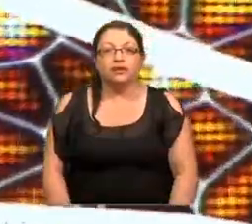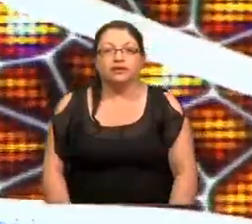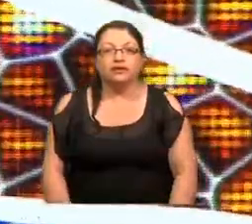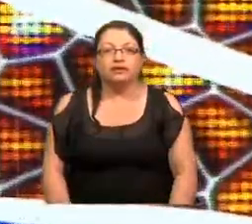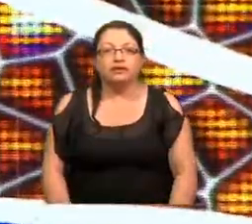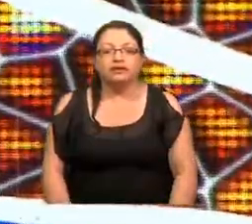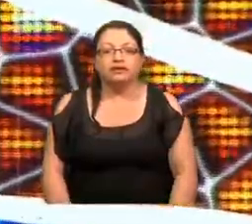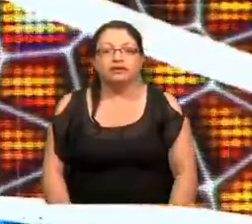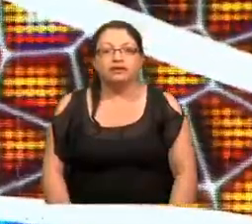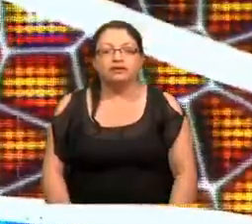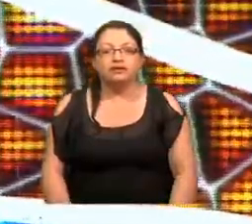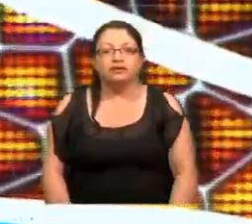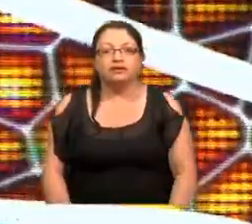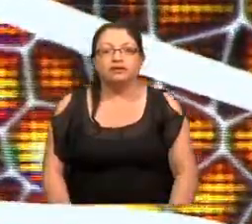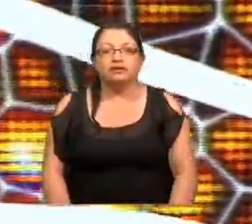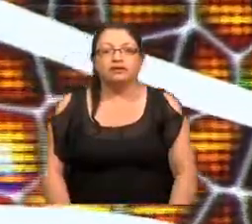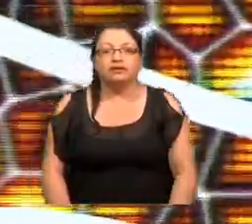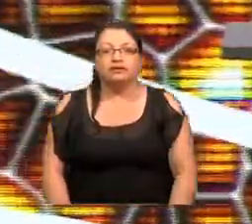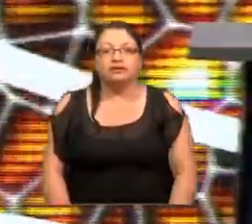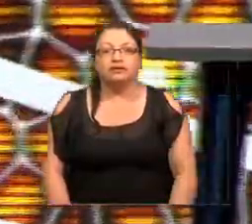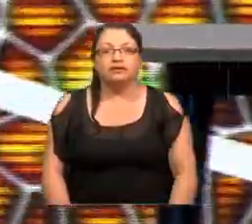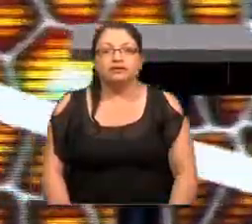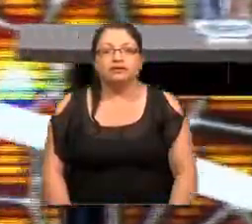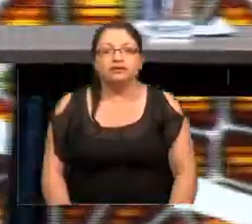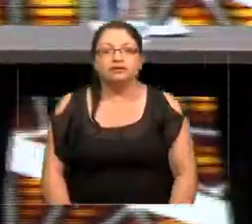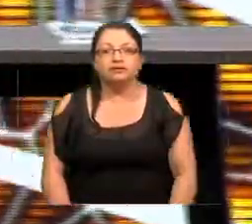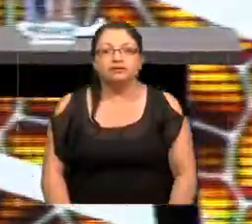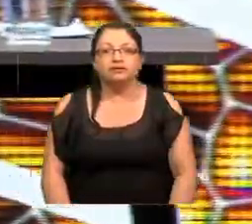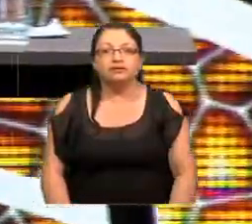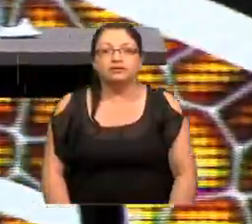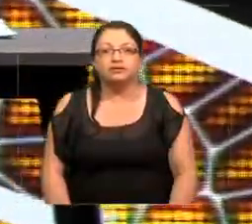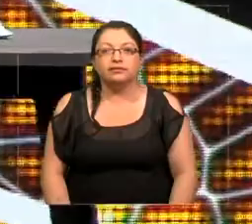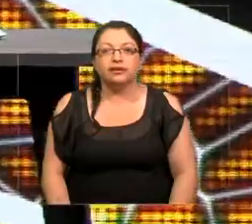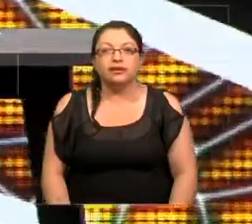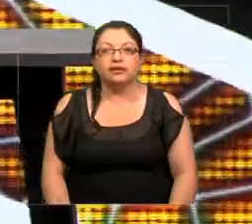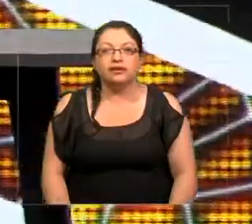y esto es sin lugar a dudas un parteaguas